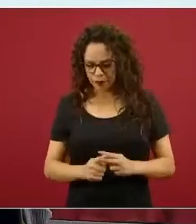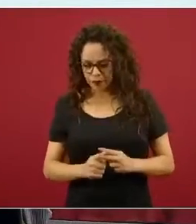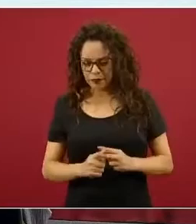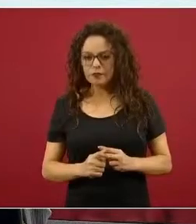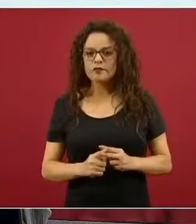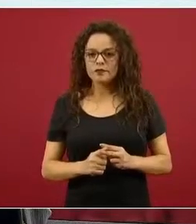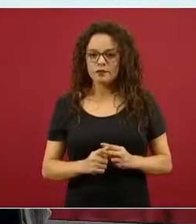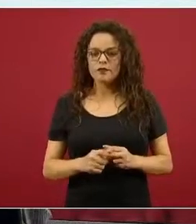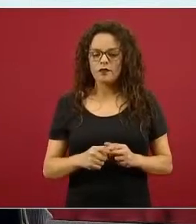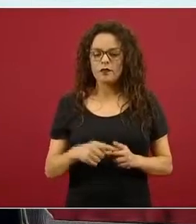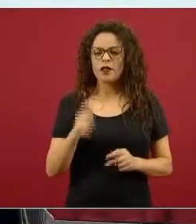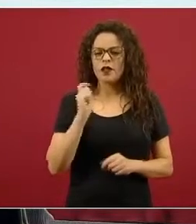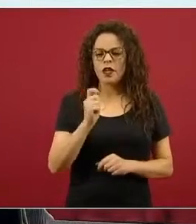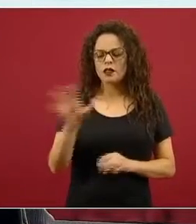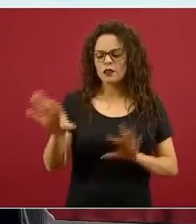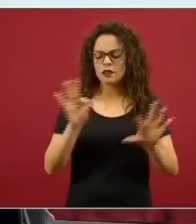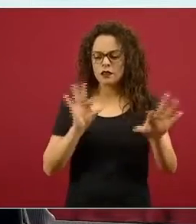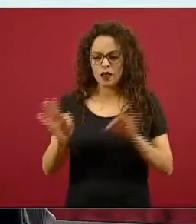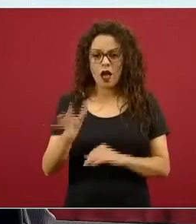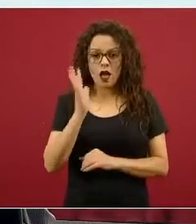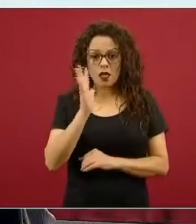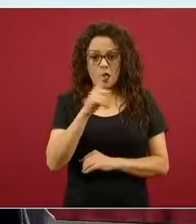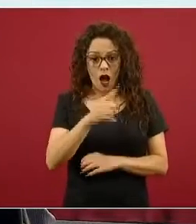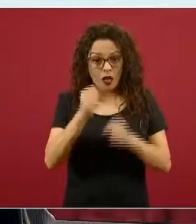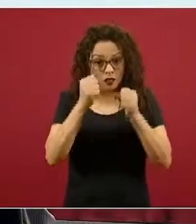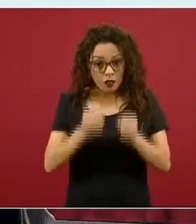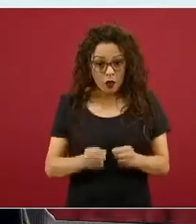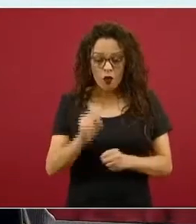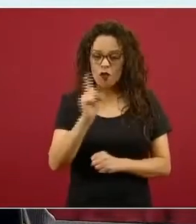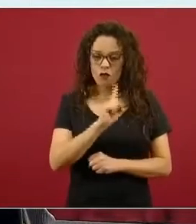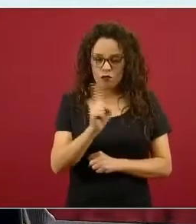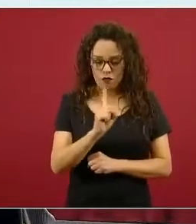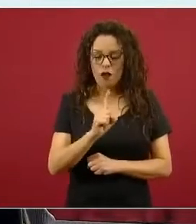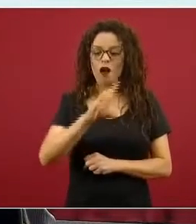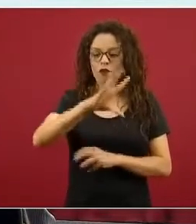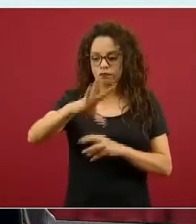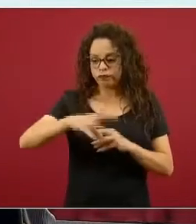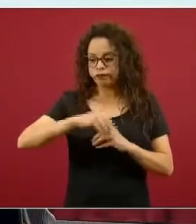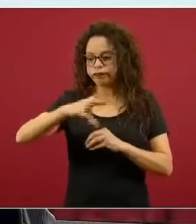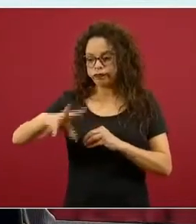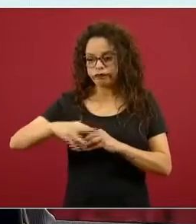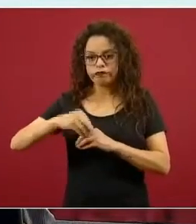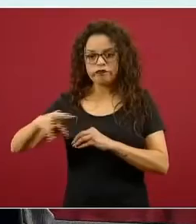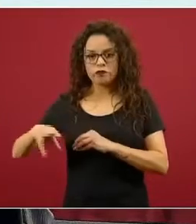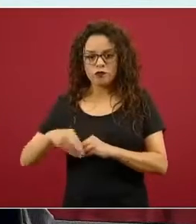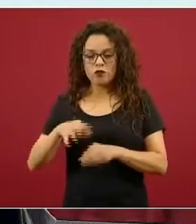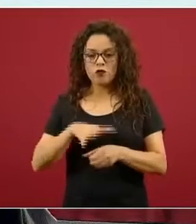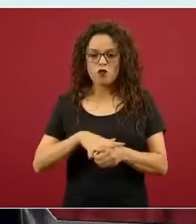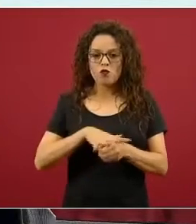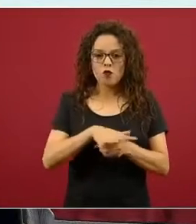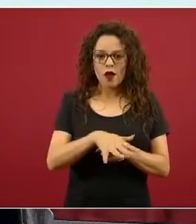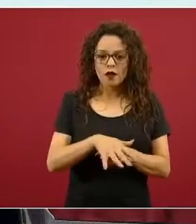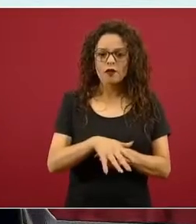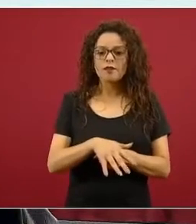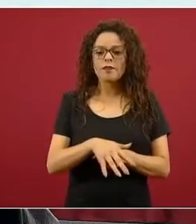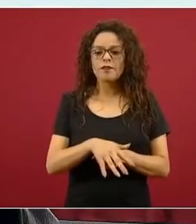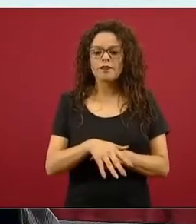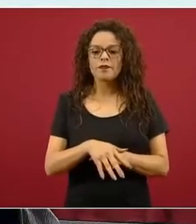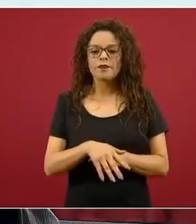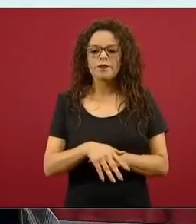no solamente los casos confirmados, sino que les agregamos a los casos confirmados los casos que son ya